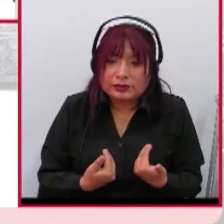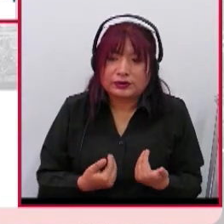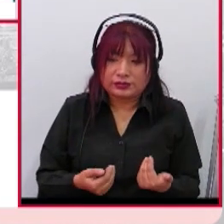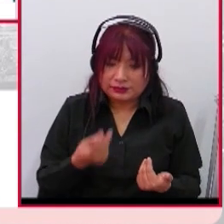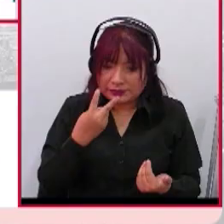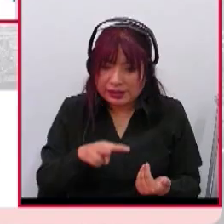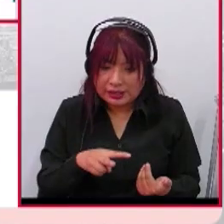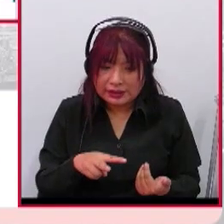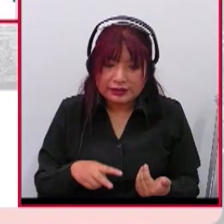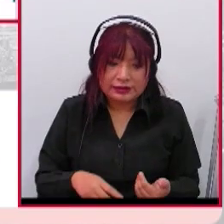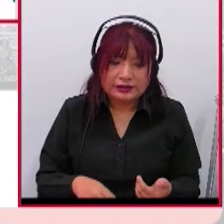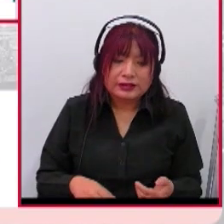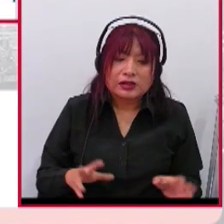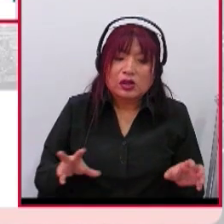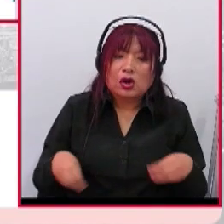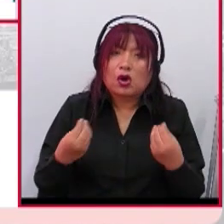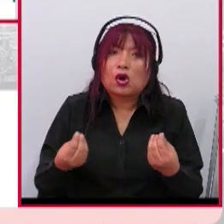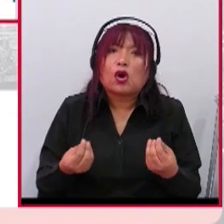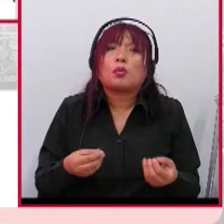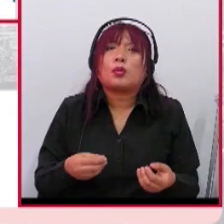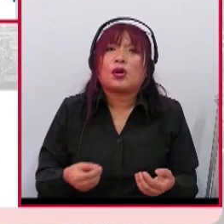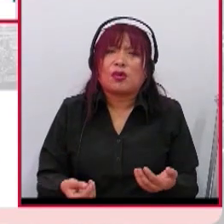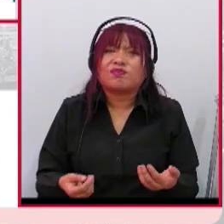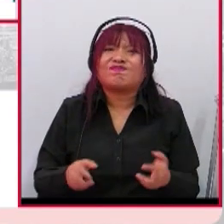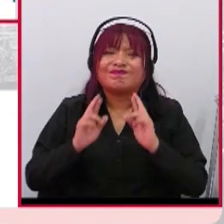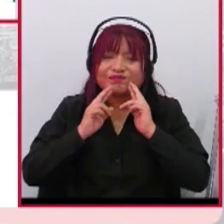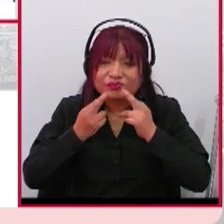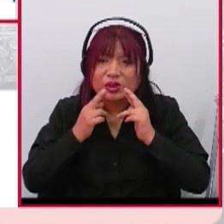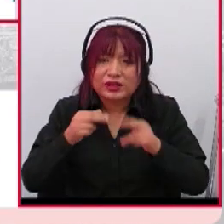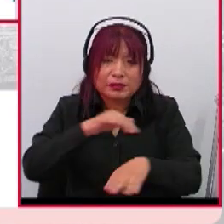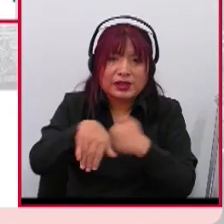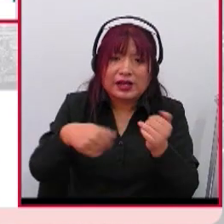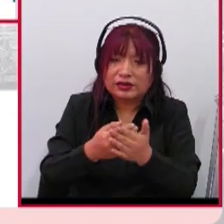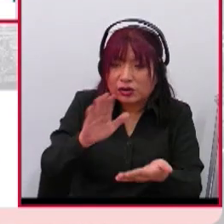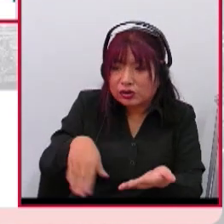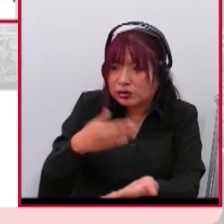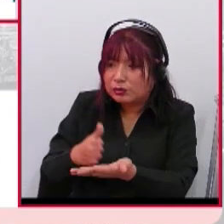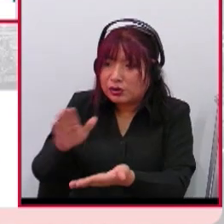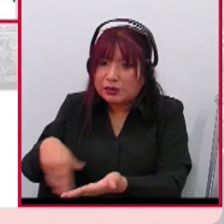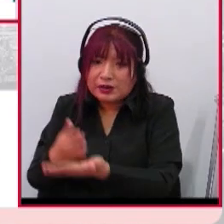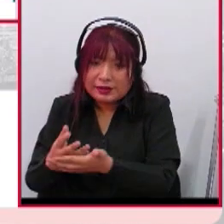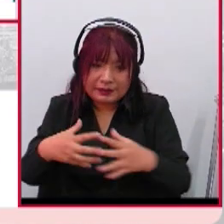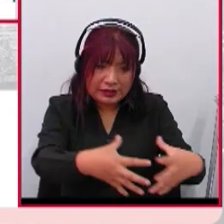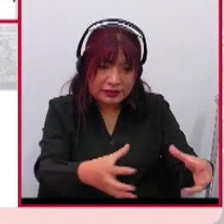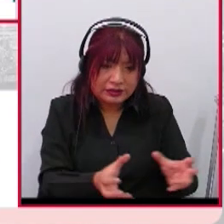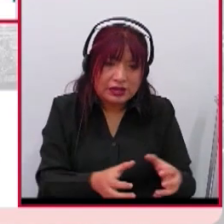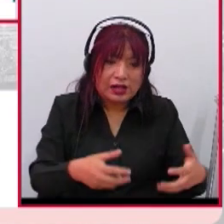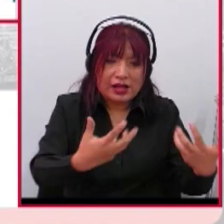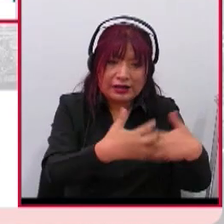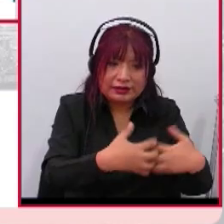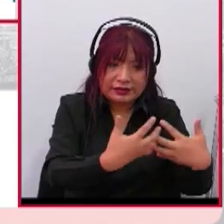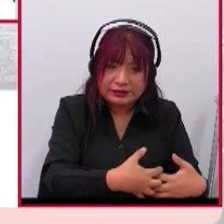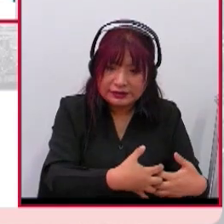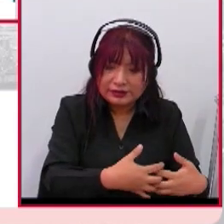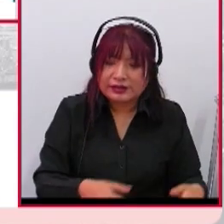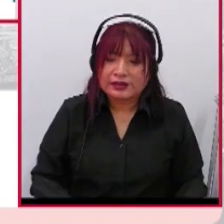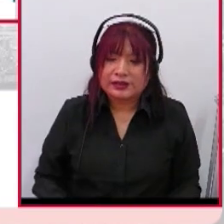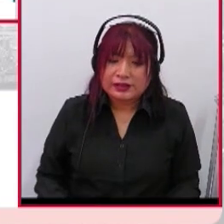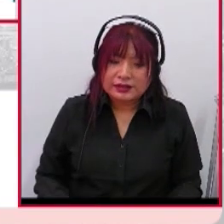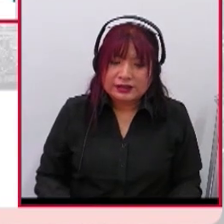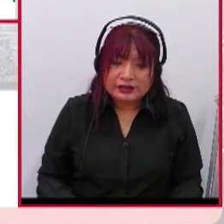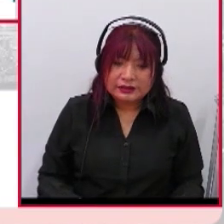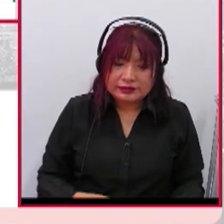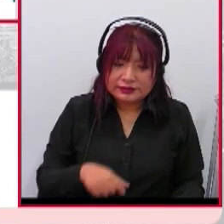nuestro reto, cómo integrar la planta de cobre y molibdeno. Entonces, no voy a entrar en el